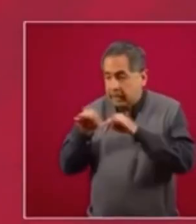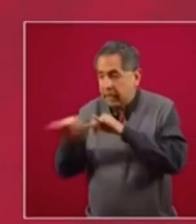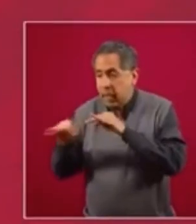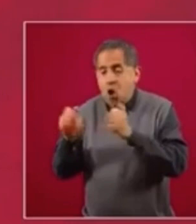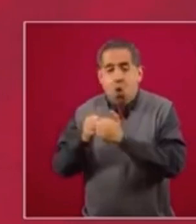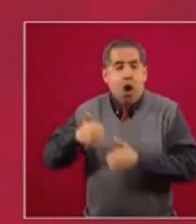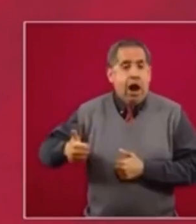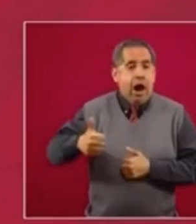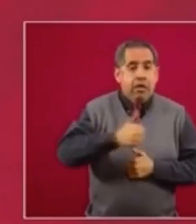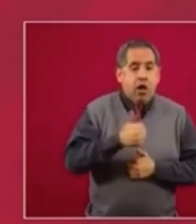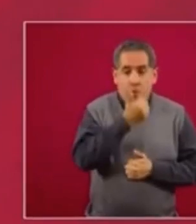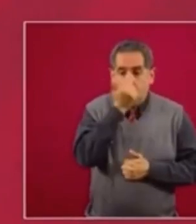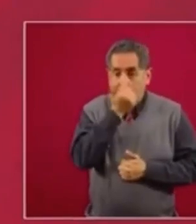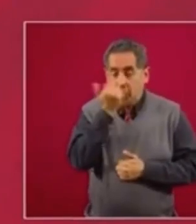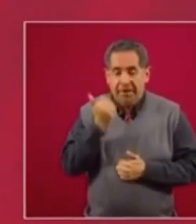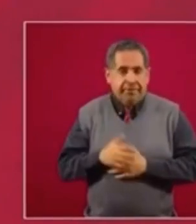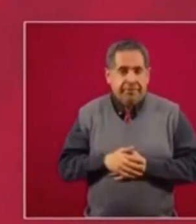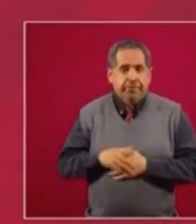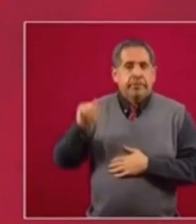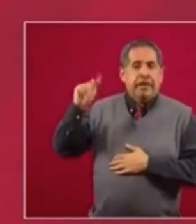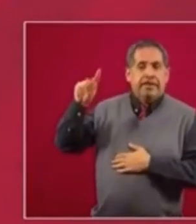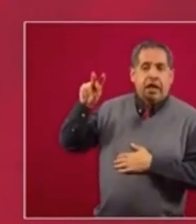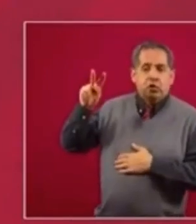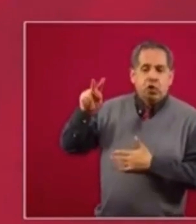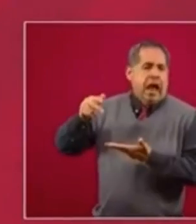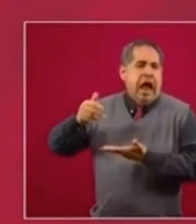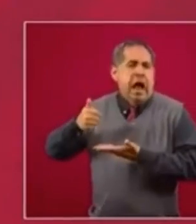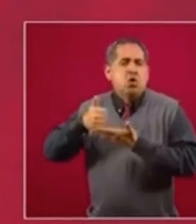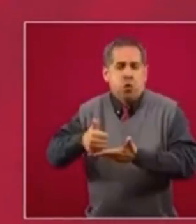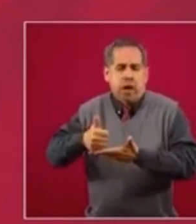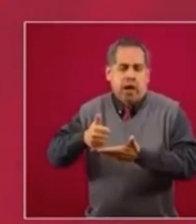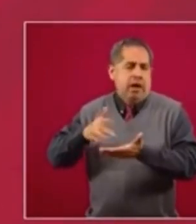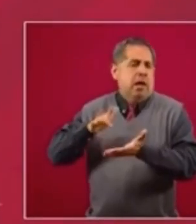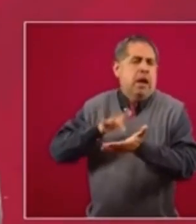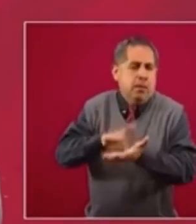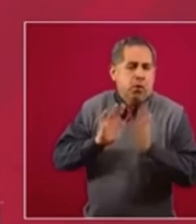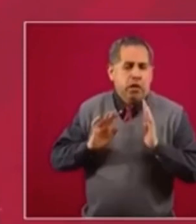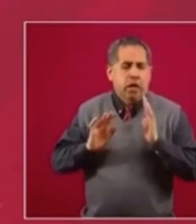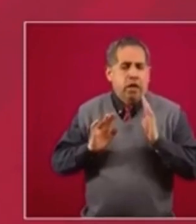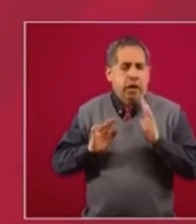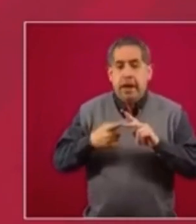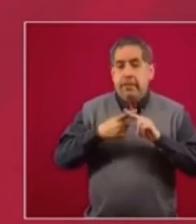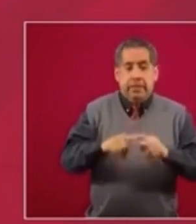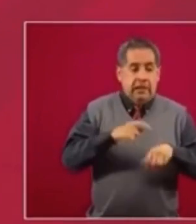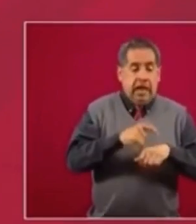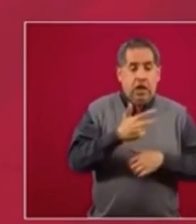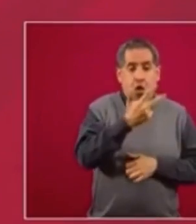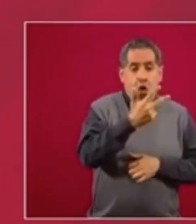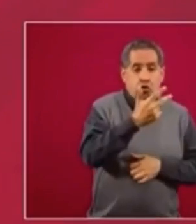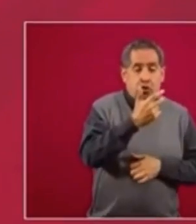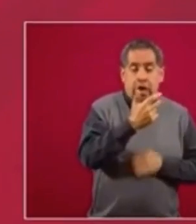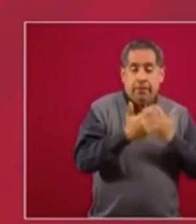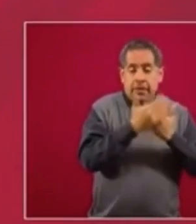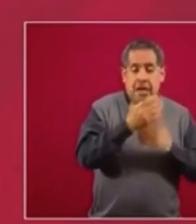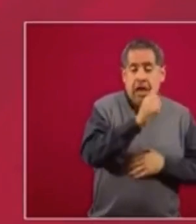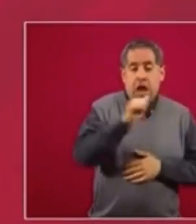alumno. Lo que tenemos en televisión es un soporte a ese trabajo, que van a empezar desde las 8 de la mañana hasta las 12